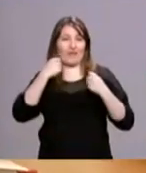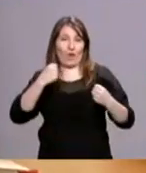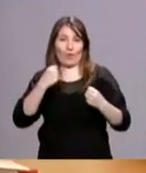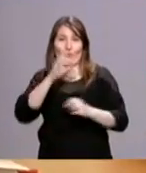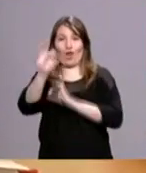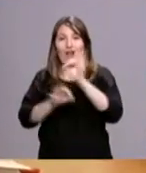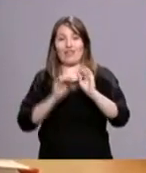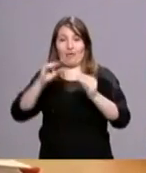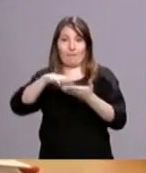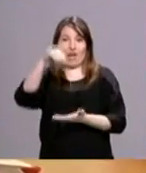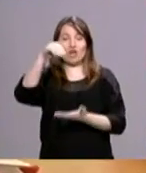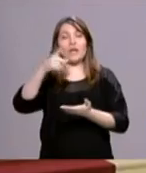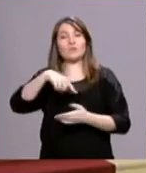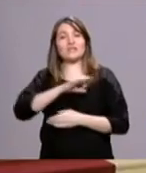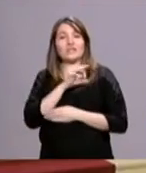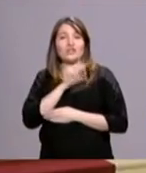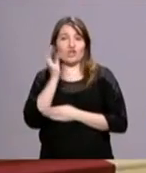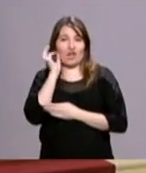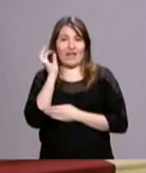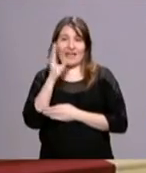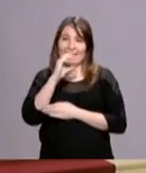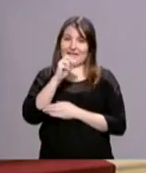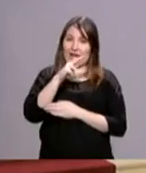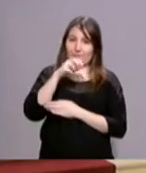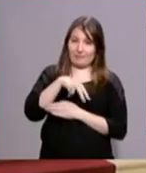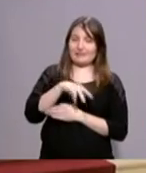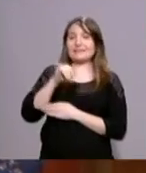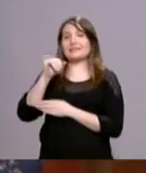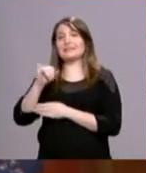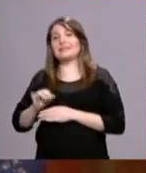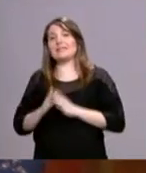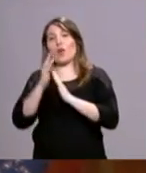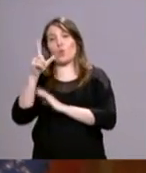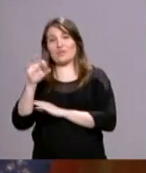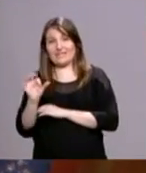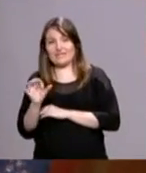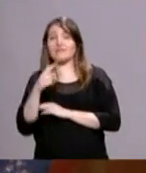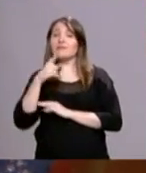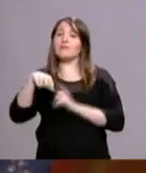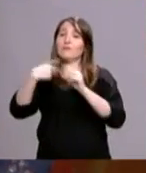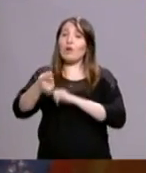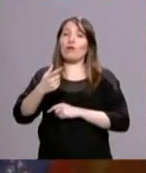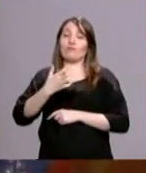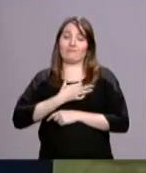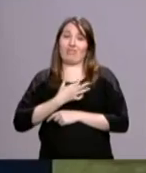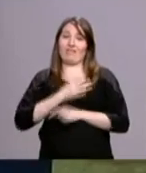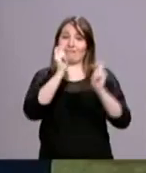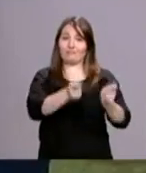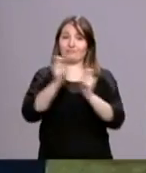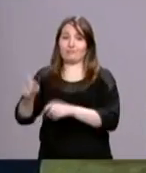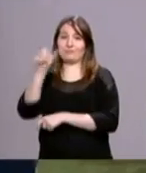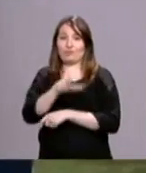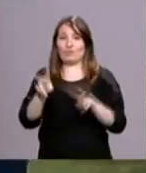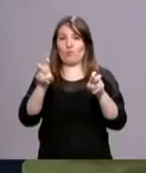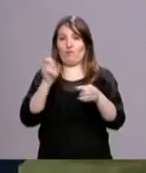Señora del Carmen y San Luis. Tras la misa se procedió a la imposición de medallas a los nuevos hermanos, protestación pública de la fe